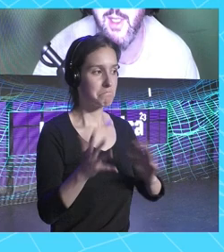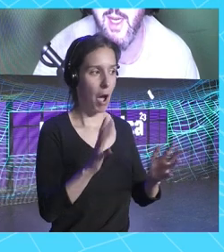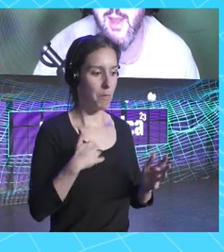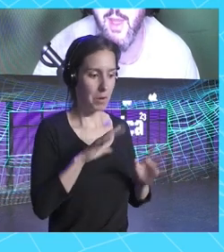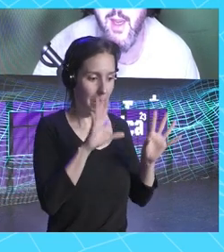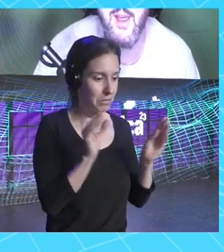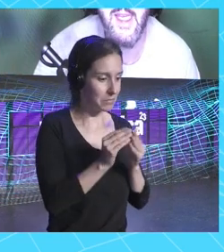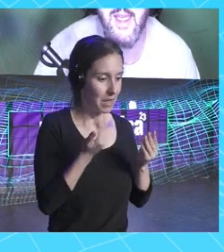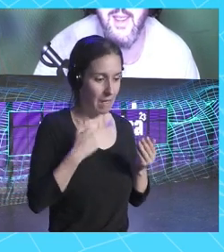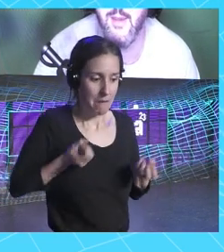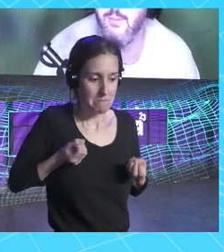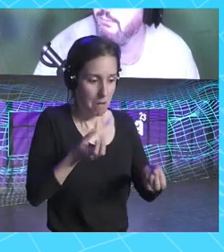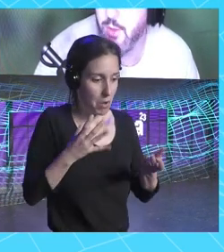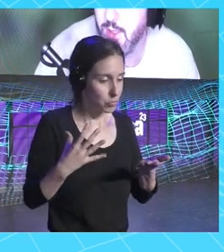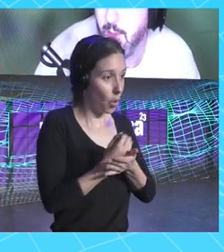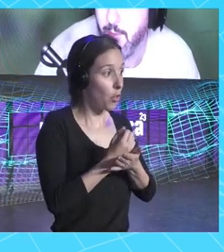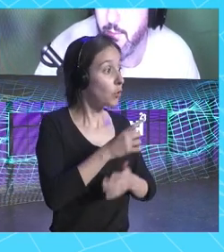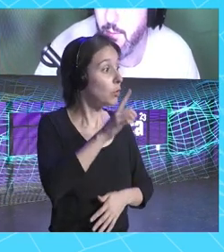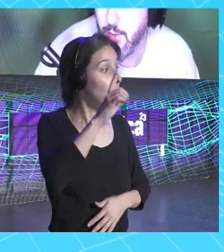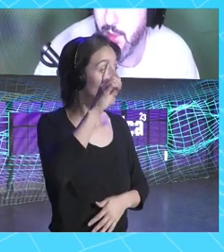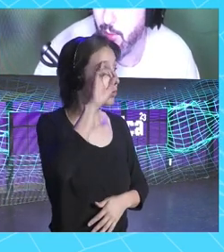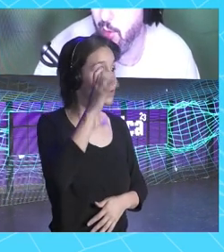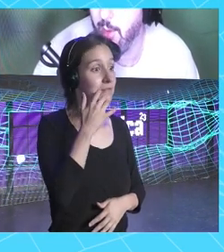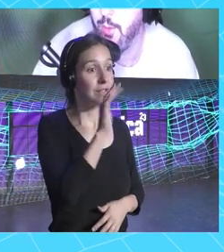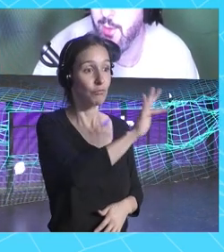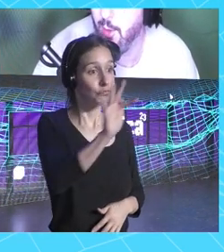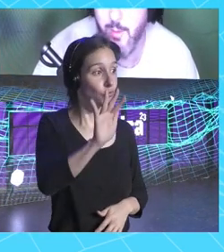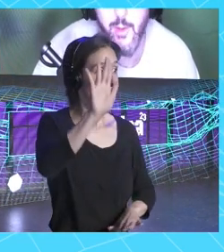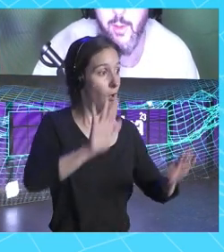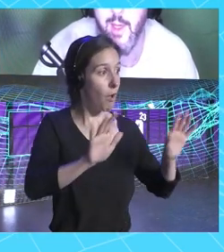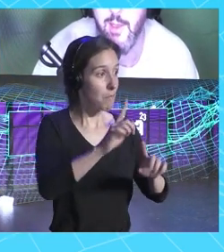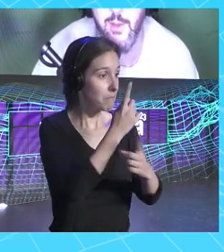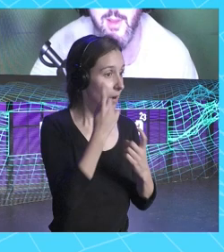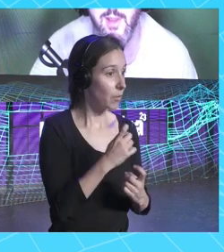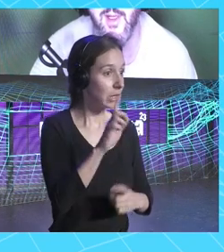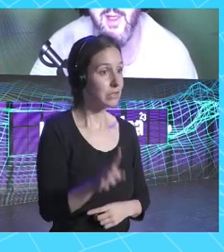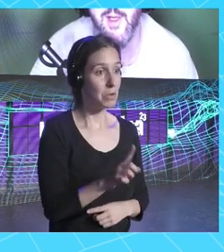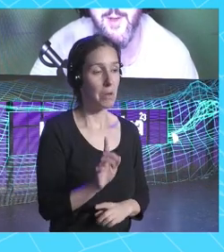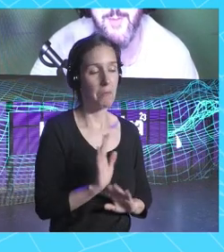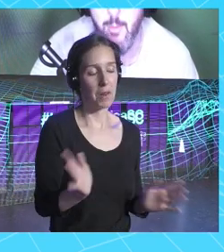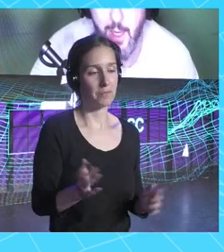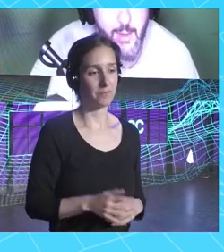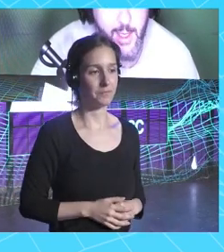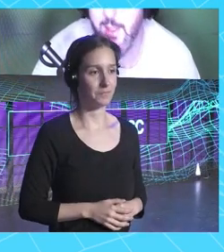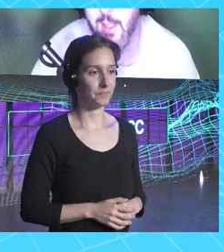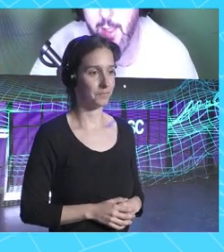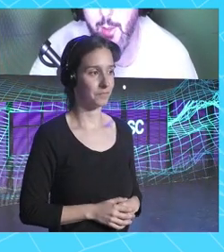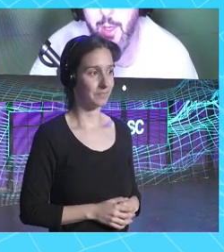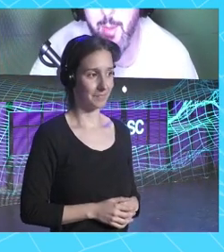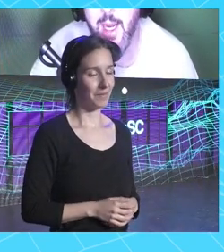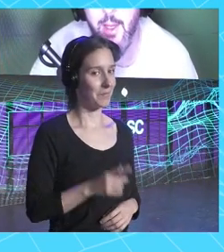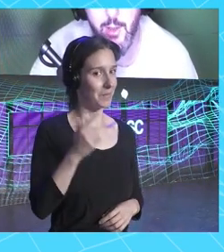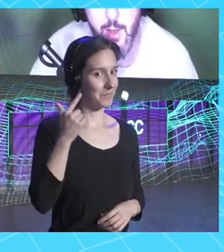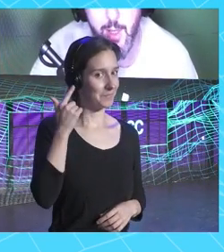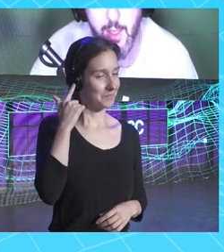lo que tenía que decir y no sé si tan no sé si hay turno de preguntas o no pero en cualquier caso que me están diciendo por el